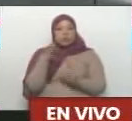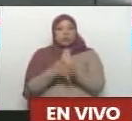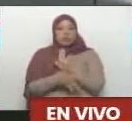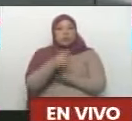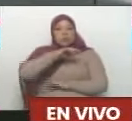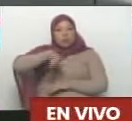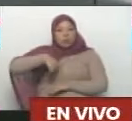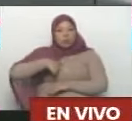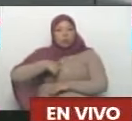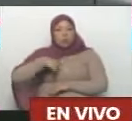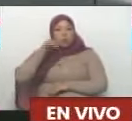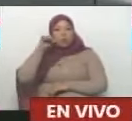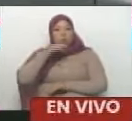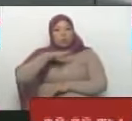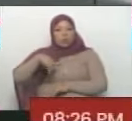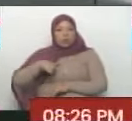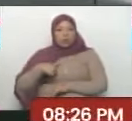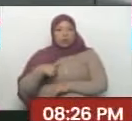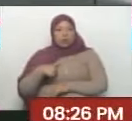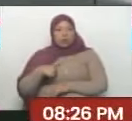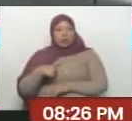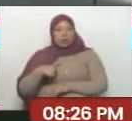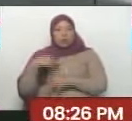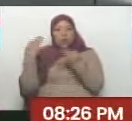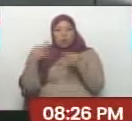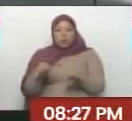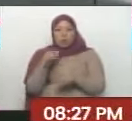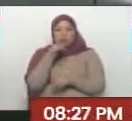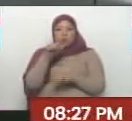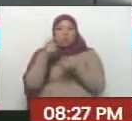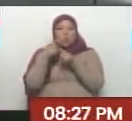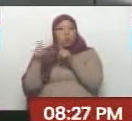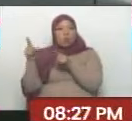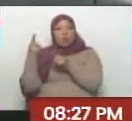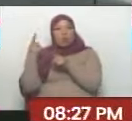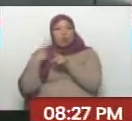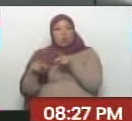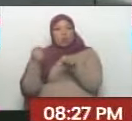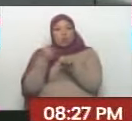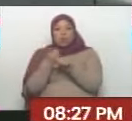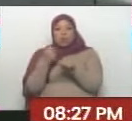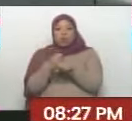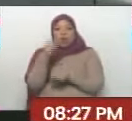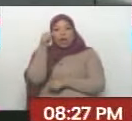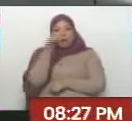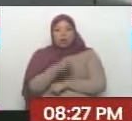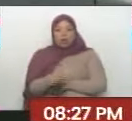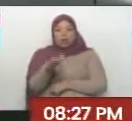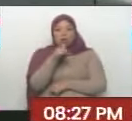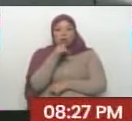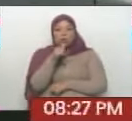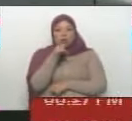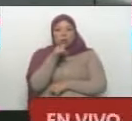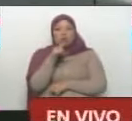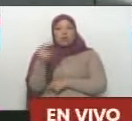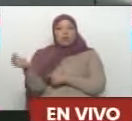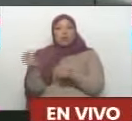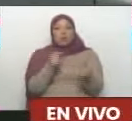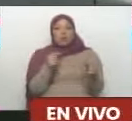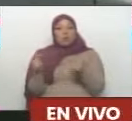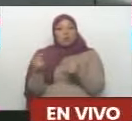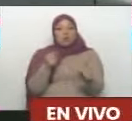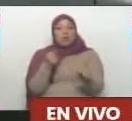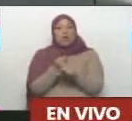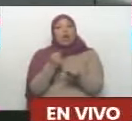reivindicar el ser que somos, una nación multiétnica y pluricultural, como nos definimos en el preámbulo